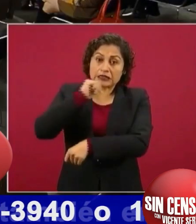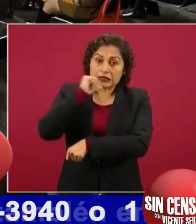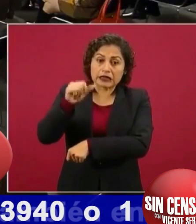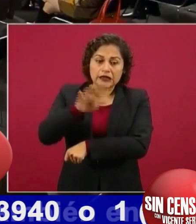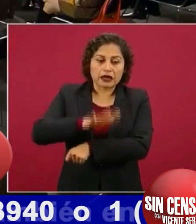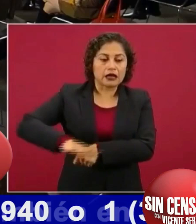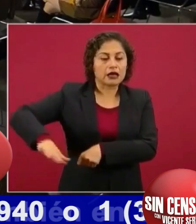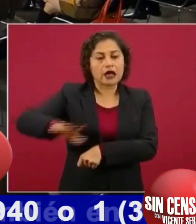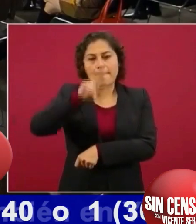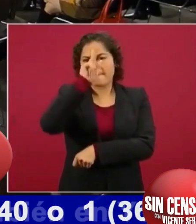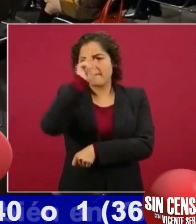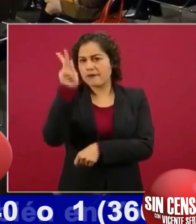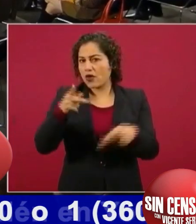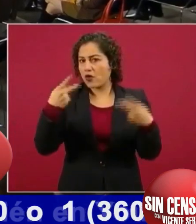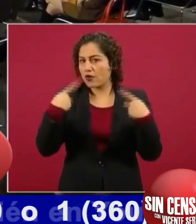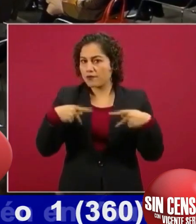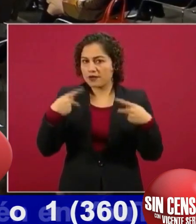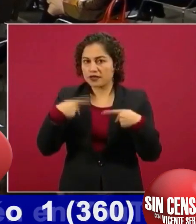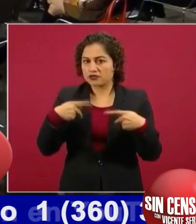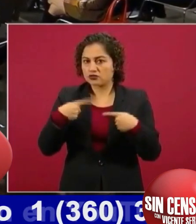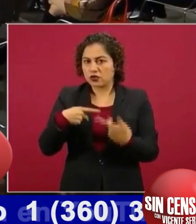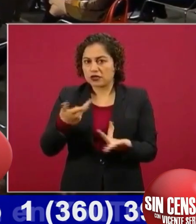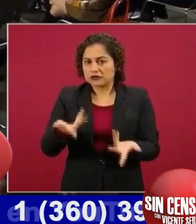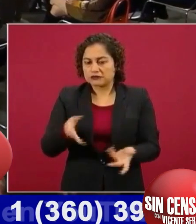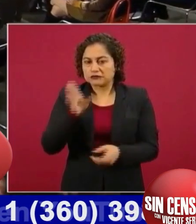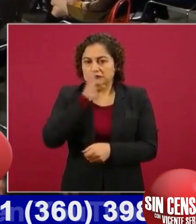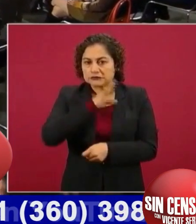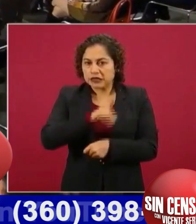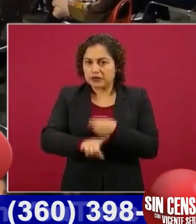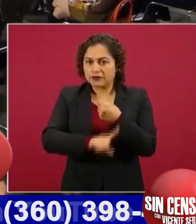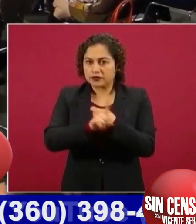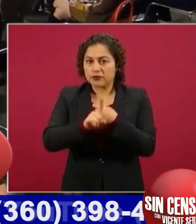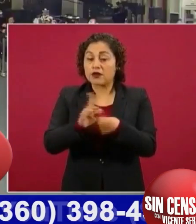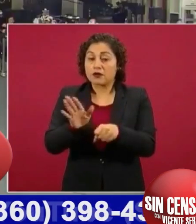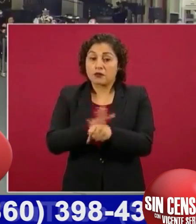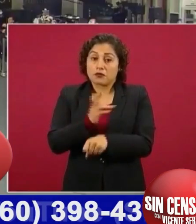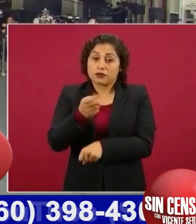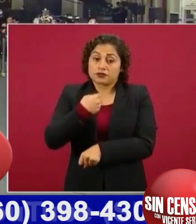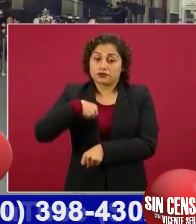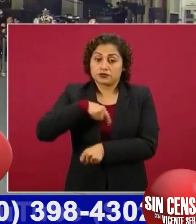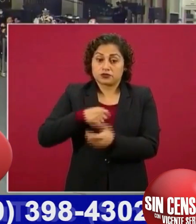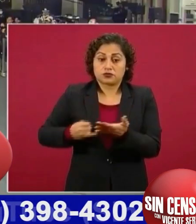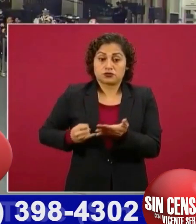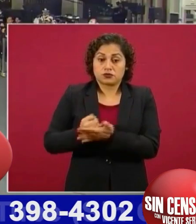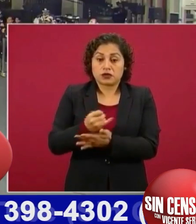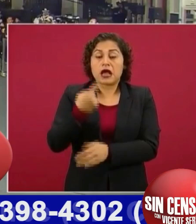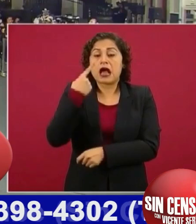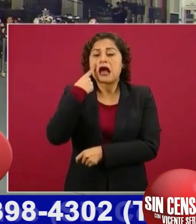afectados. Esa fue la decisión. Ok. A ver.